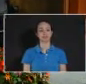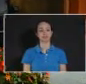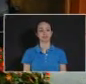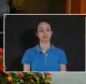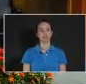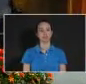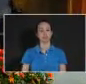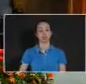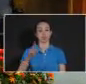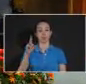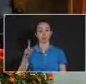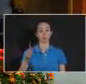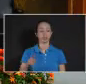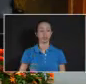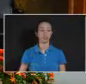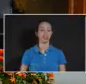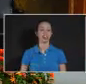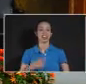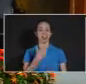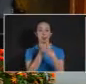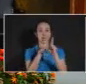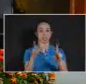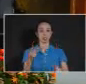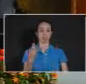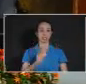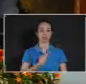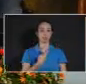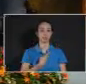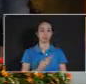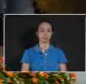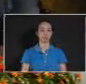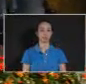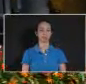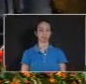Una autoliberación, dijo el hermano Mario.